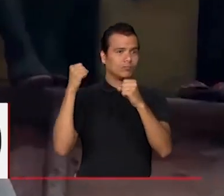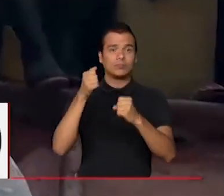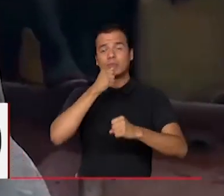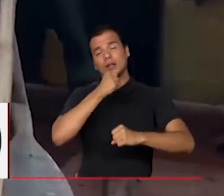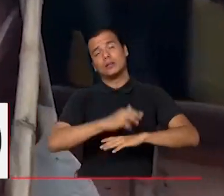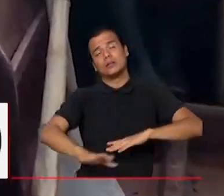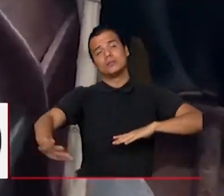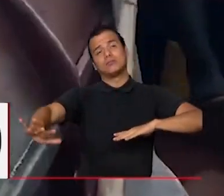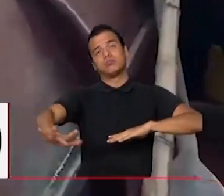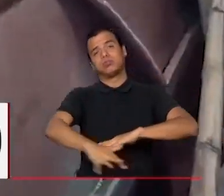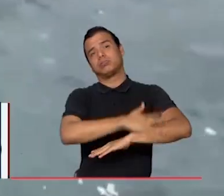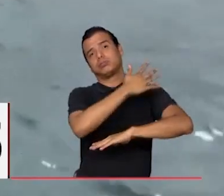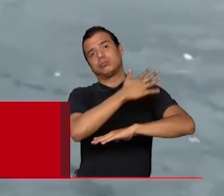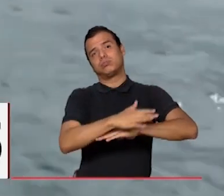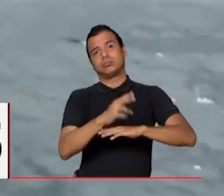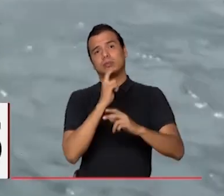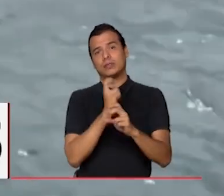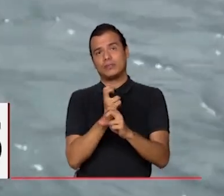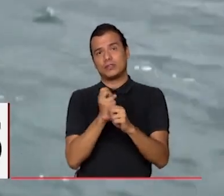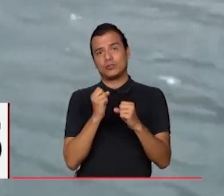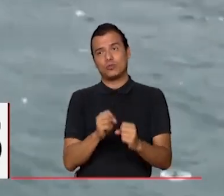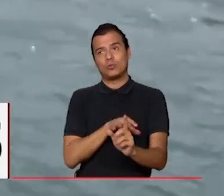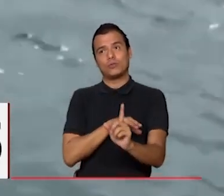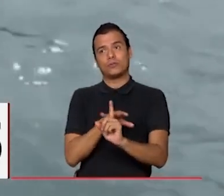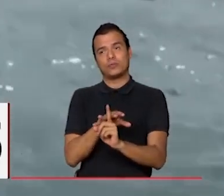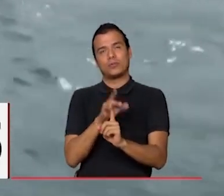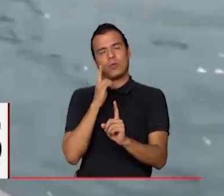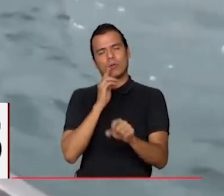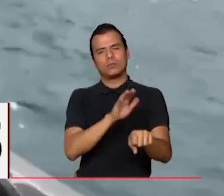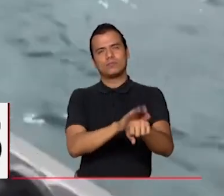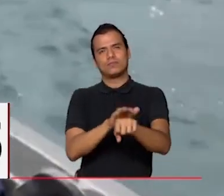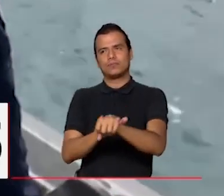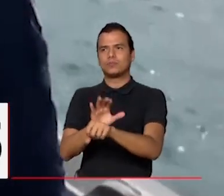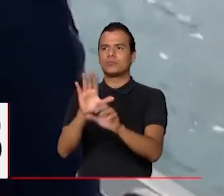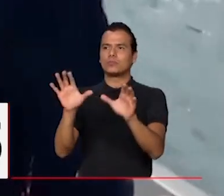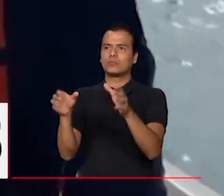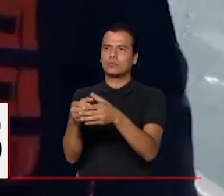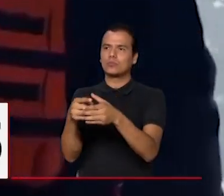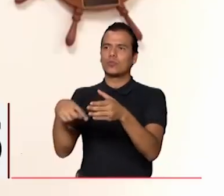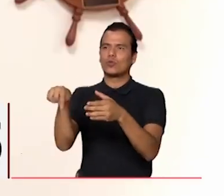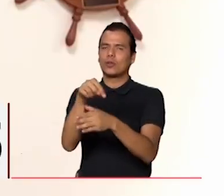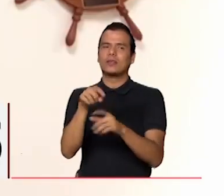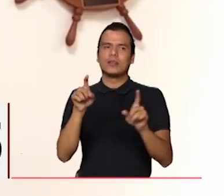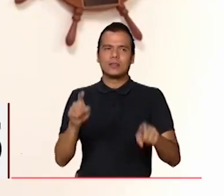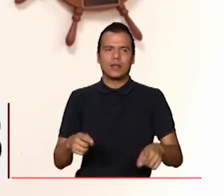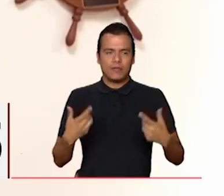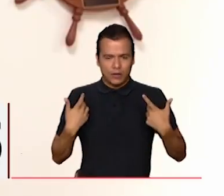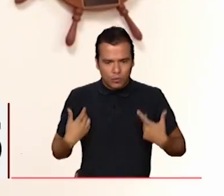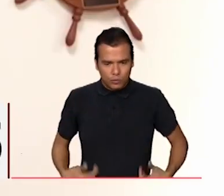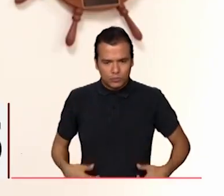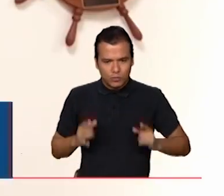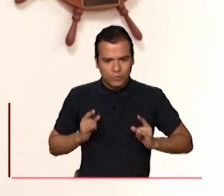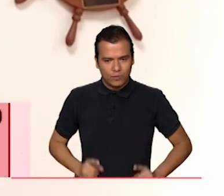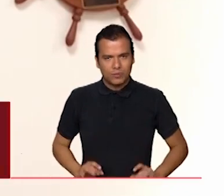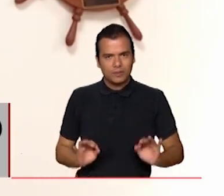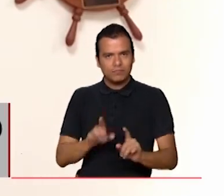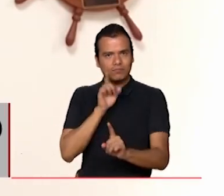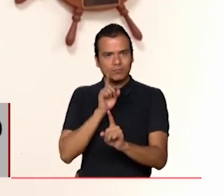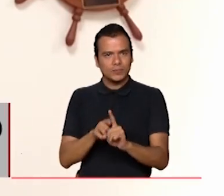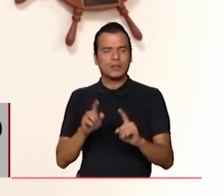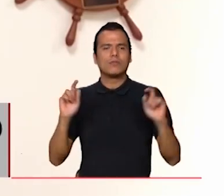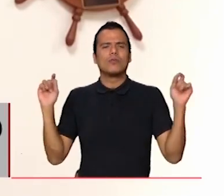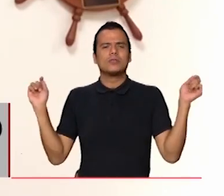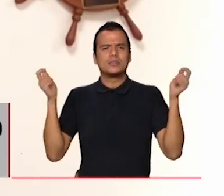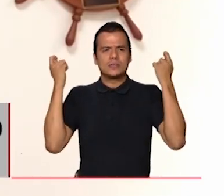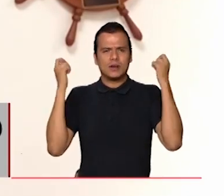oleaje. Las autoridades de la Dirección General Marítima hacen un llamado a los pescadores. Los elementos de seguridad con los que deben contar las embarcaciones, entre